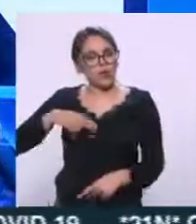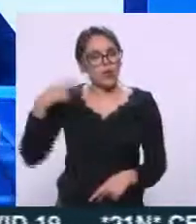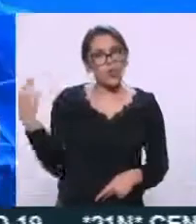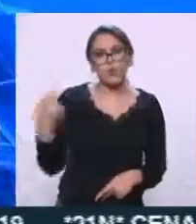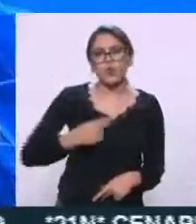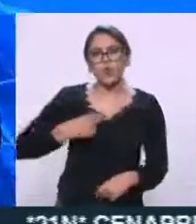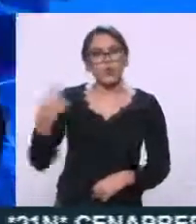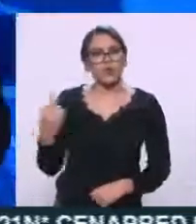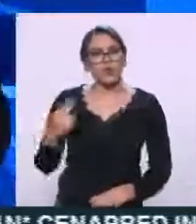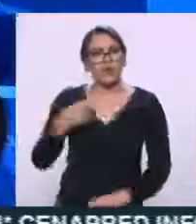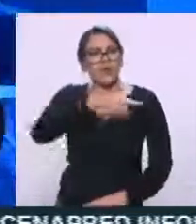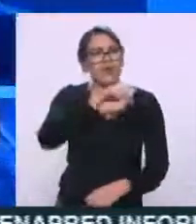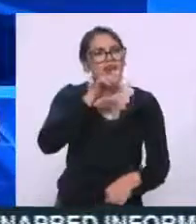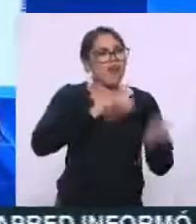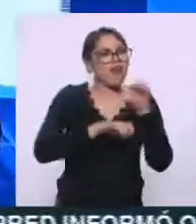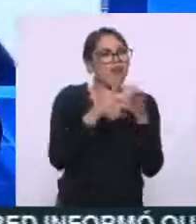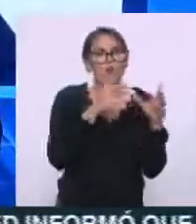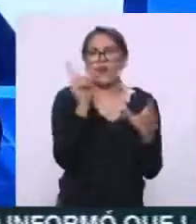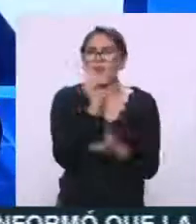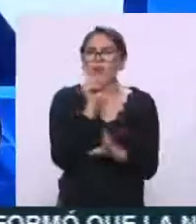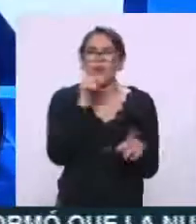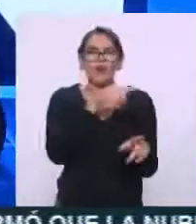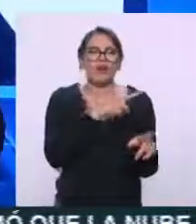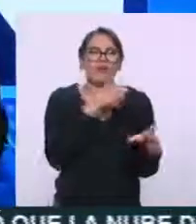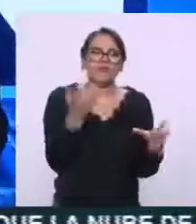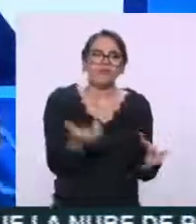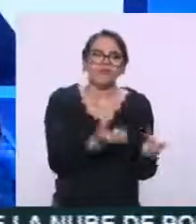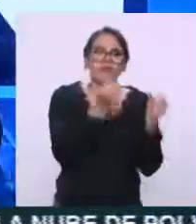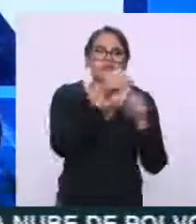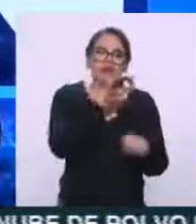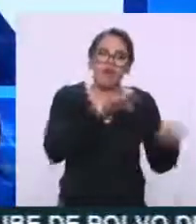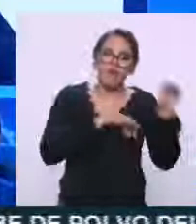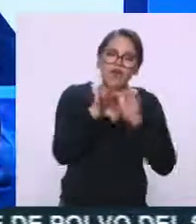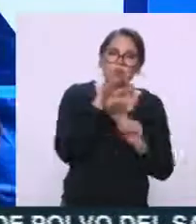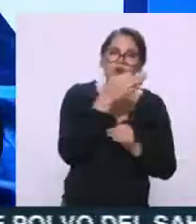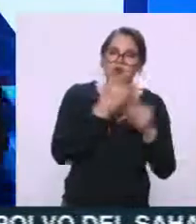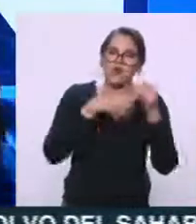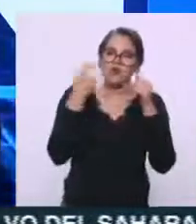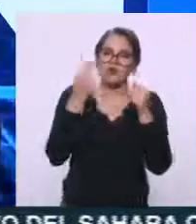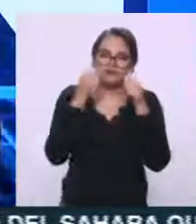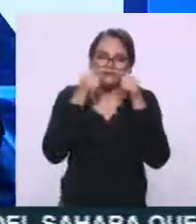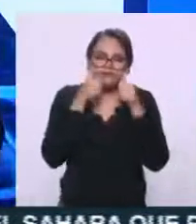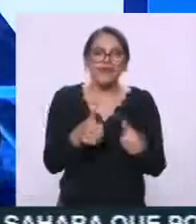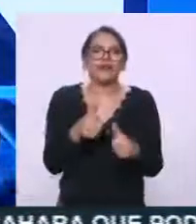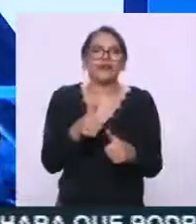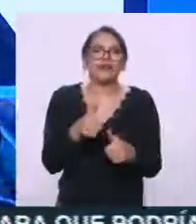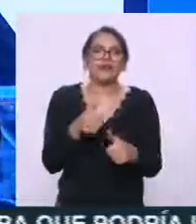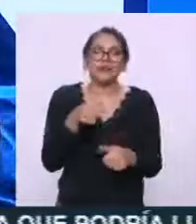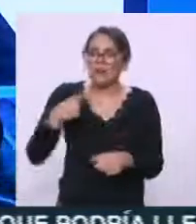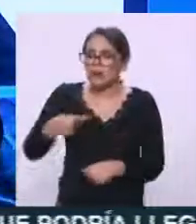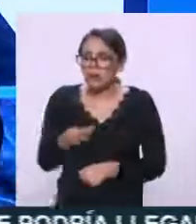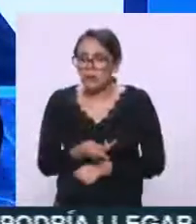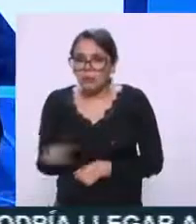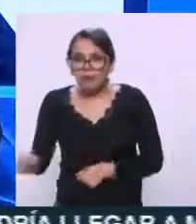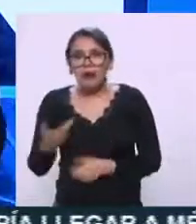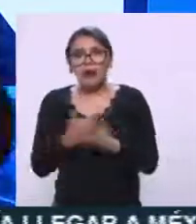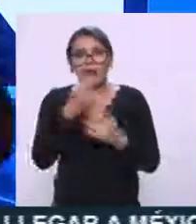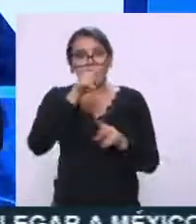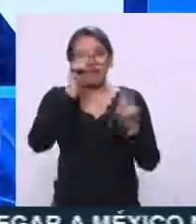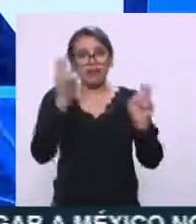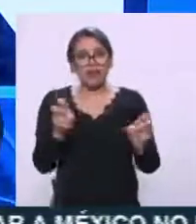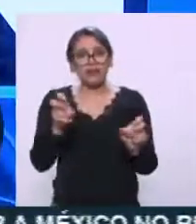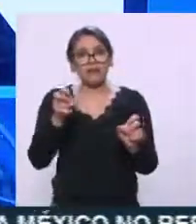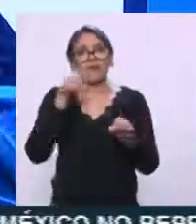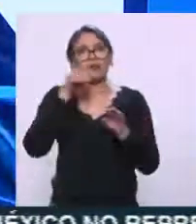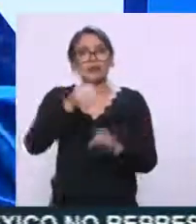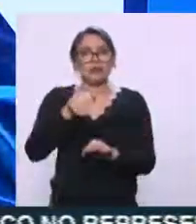grandes empresas, sino a los trabajadores, a atender las necesidades de los pobres. Y estos temas son en verdad temas de seguridad. ¿Hay